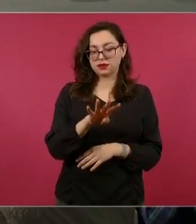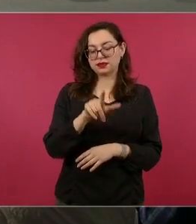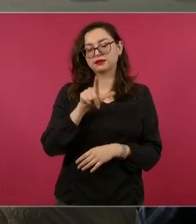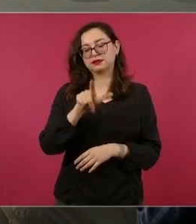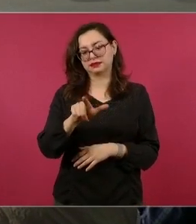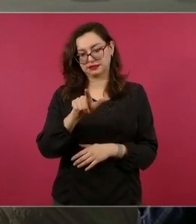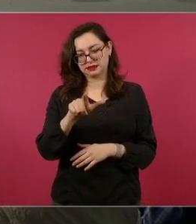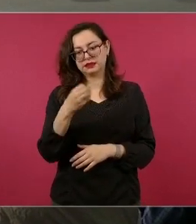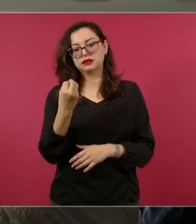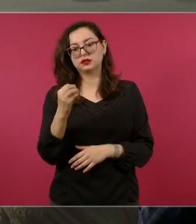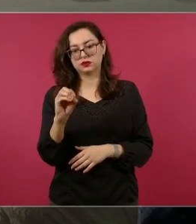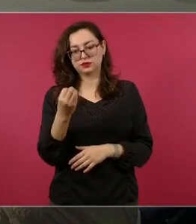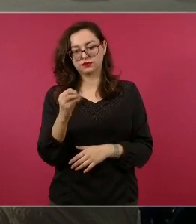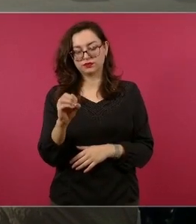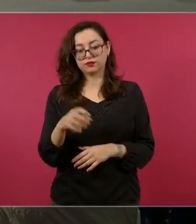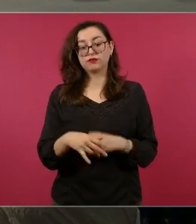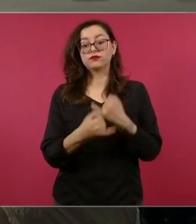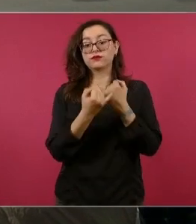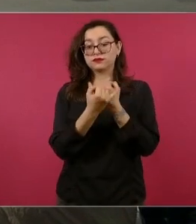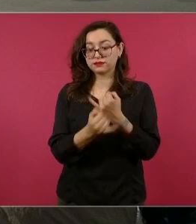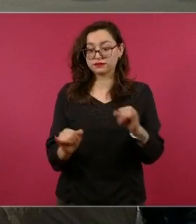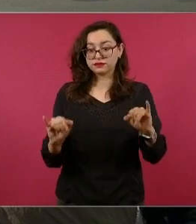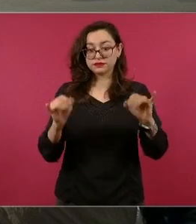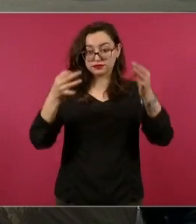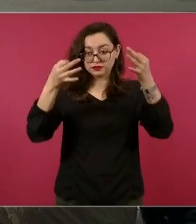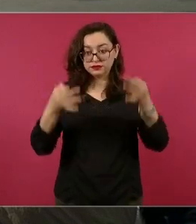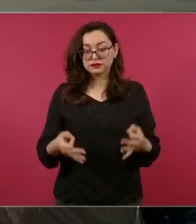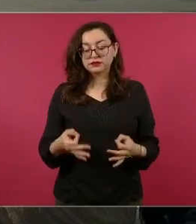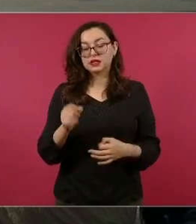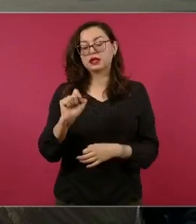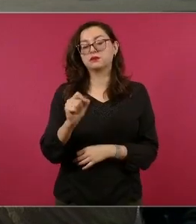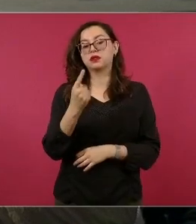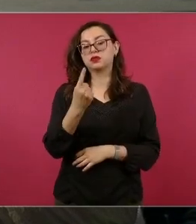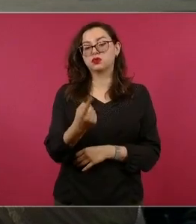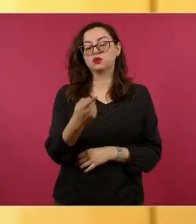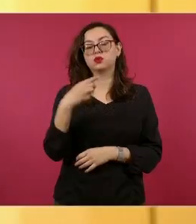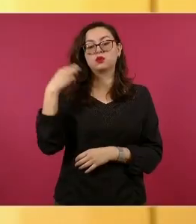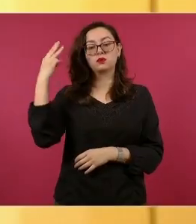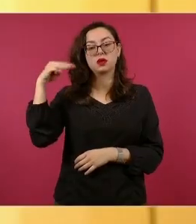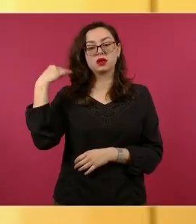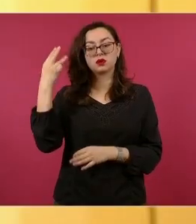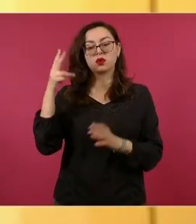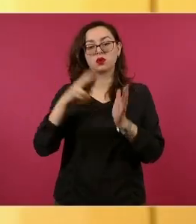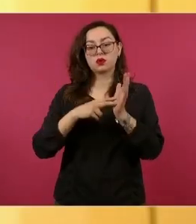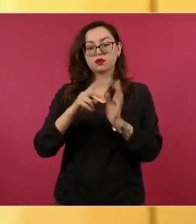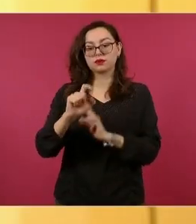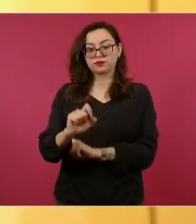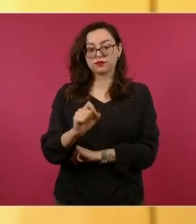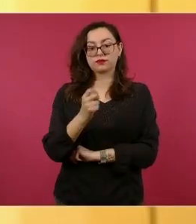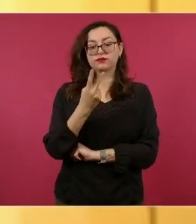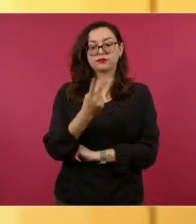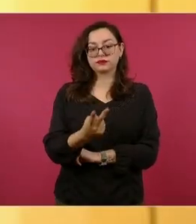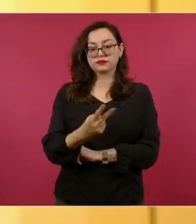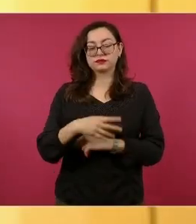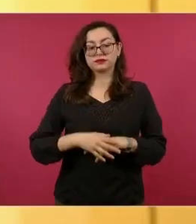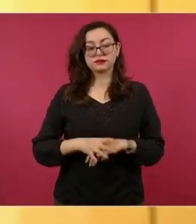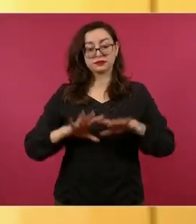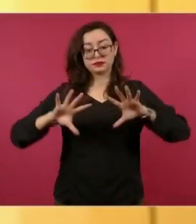inaugurado con inicio de operaciones el 21 de marzo de 2022. El costo